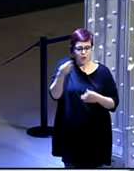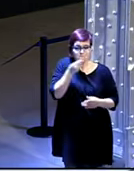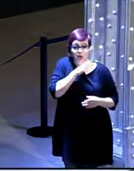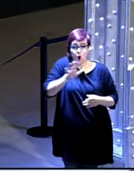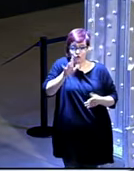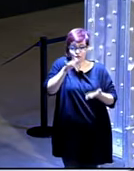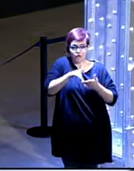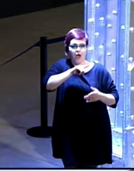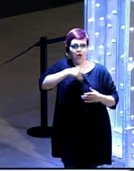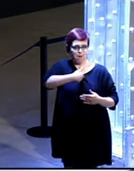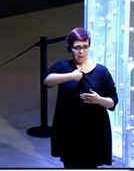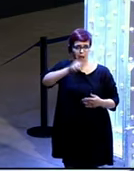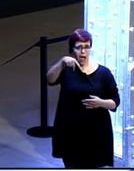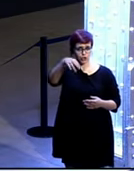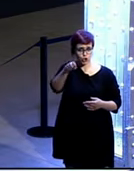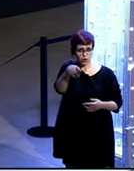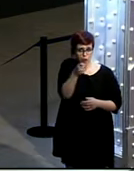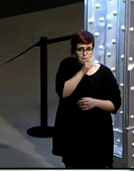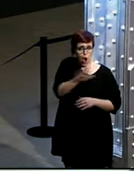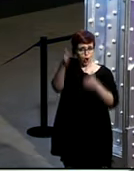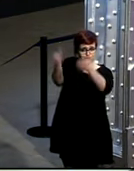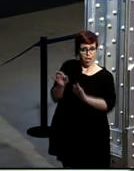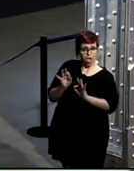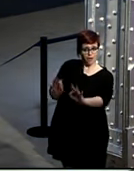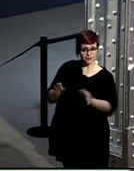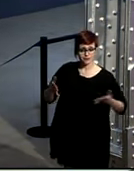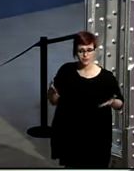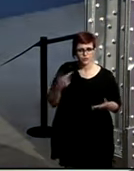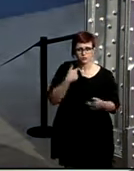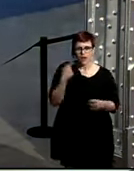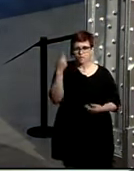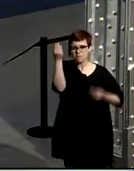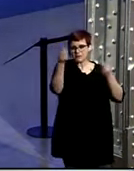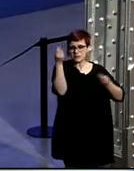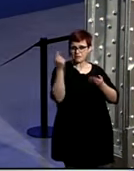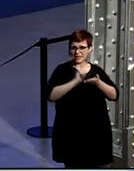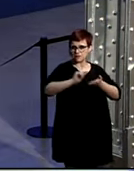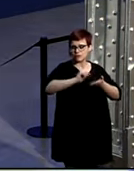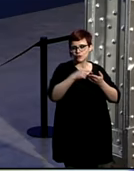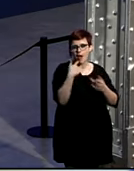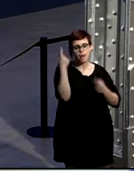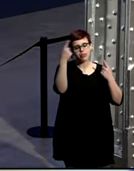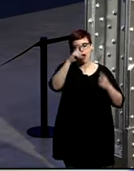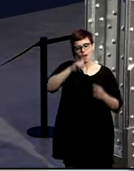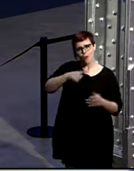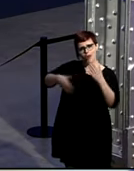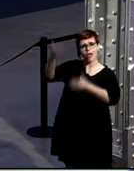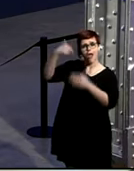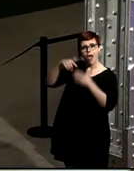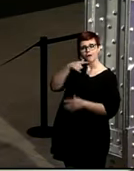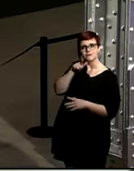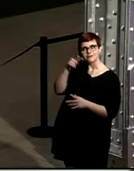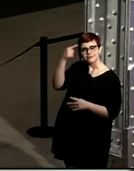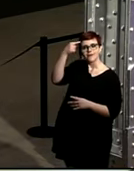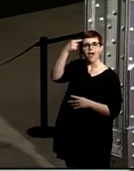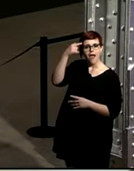de Antonia. Entonces, ya cuando estaba escribiendo solo tenía que rescatar muchas vivencias y muchas experiencias que he tenido con